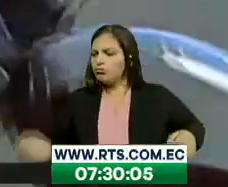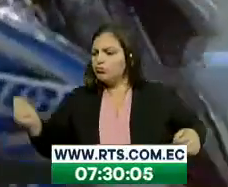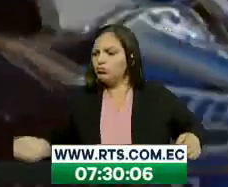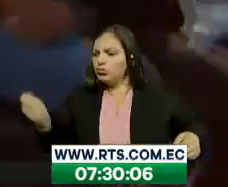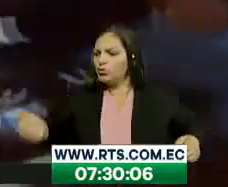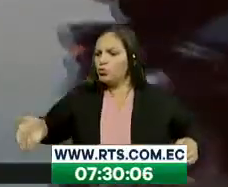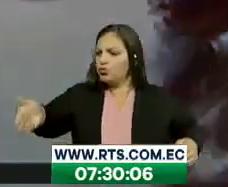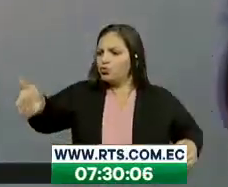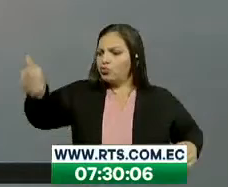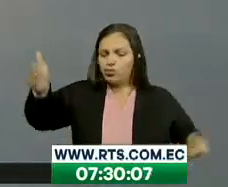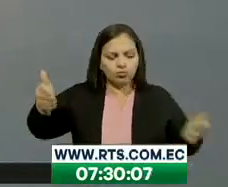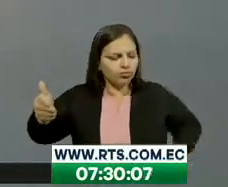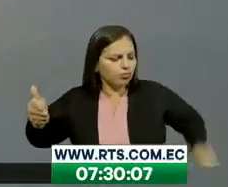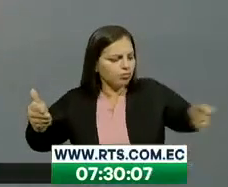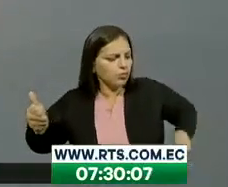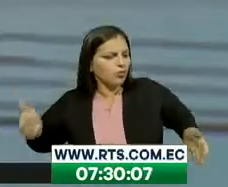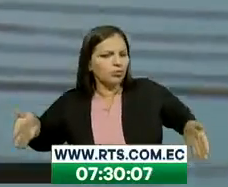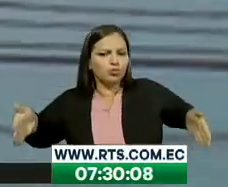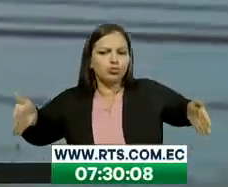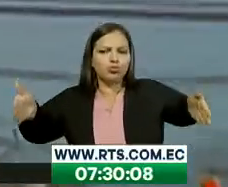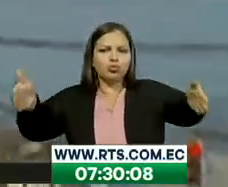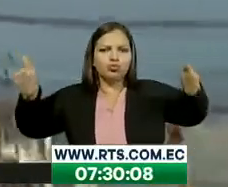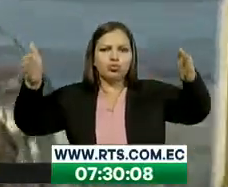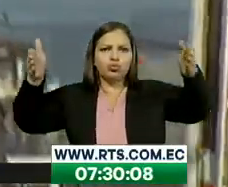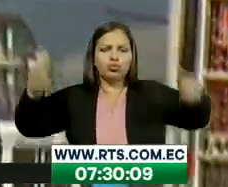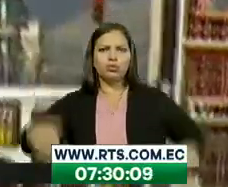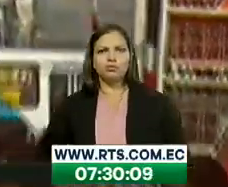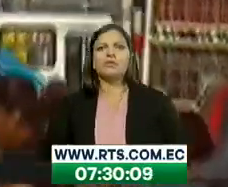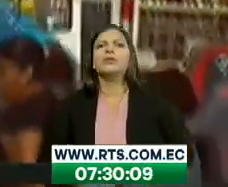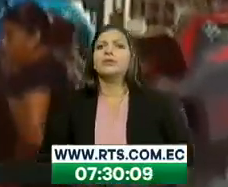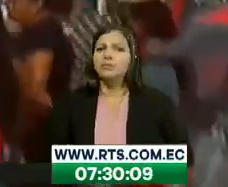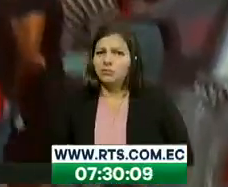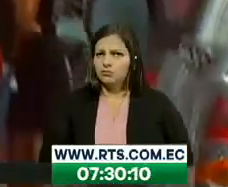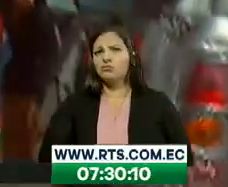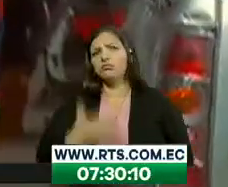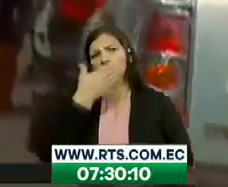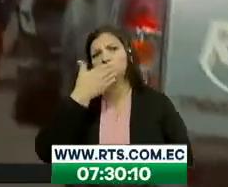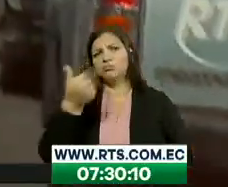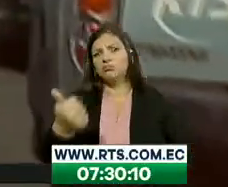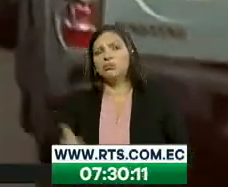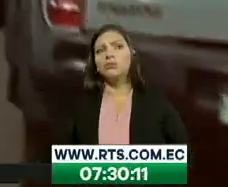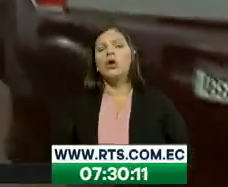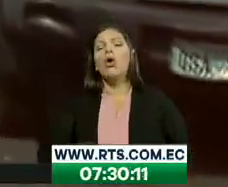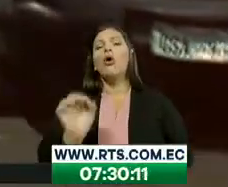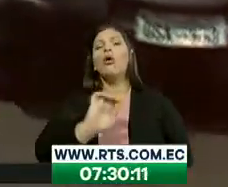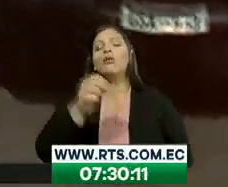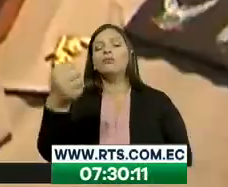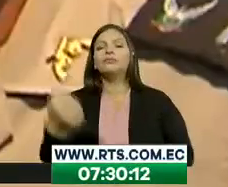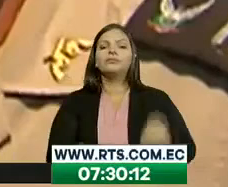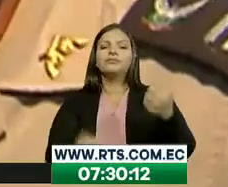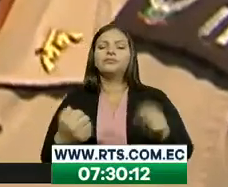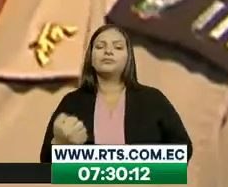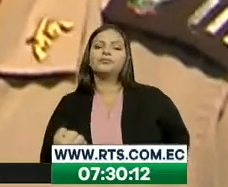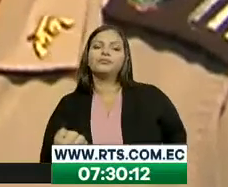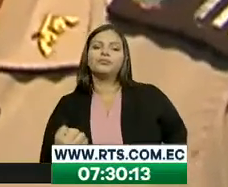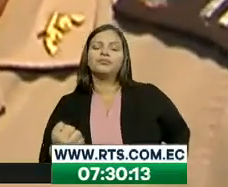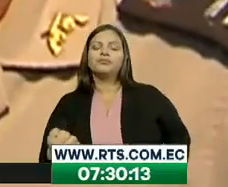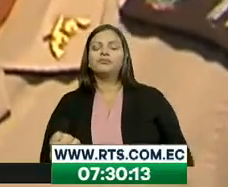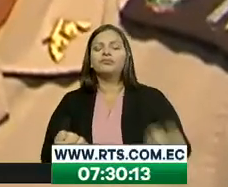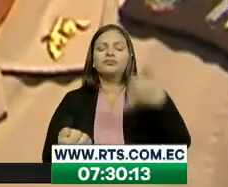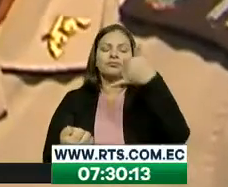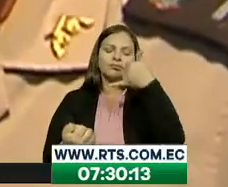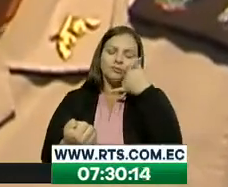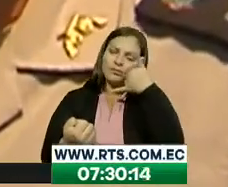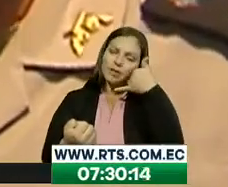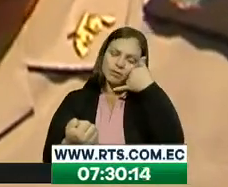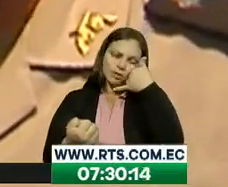pertenencias, no mostrar sus celulares, no porque llegue a una intersección, saque su celular a chatear o a revisar los mensajes, eso no debemos hacerlo,